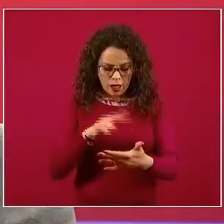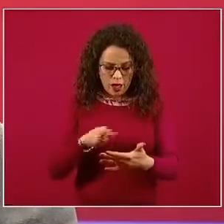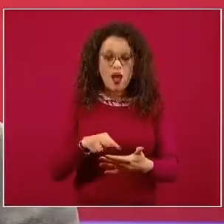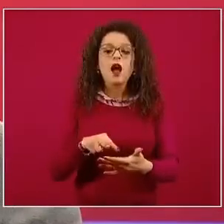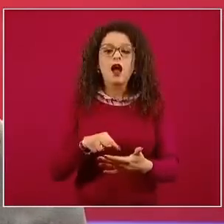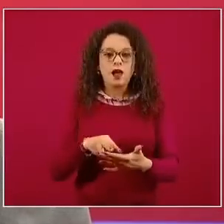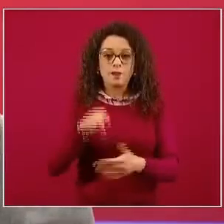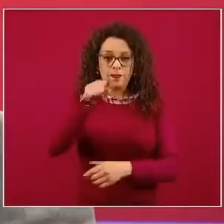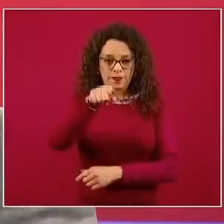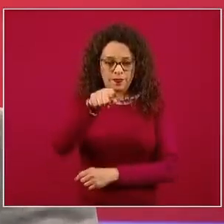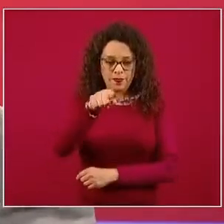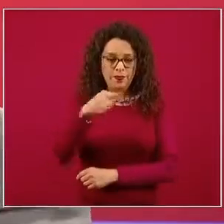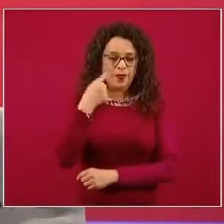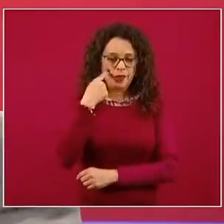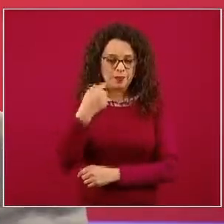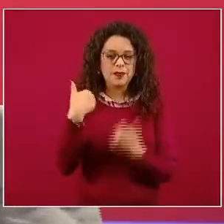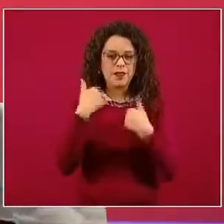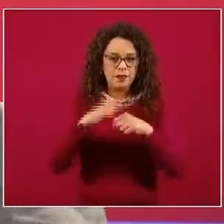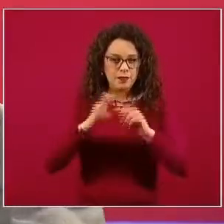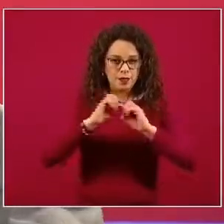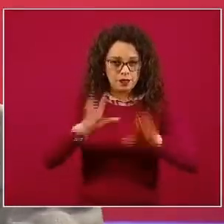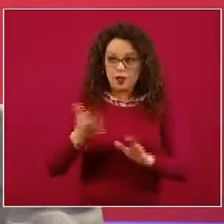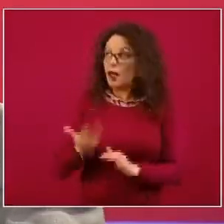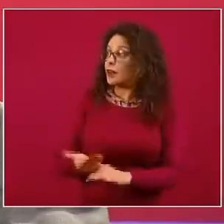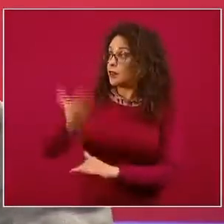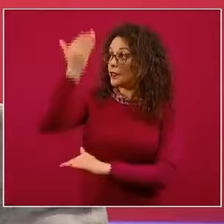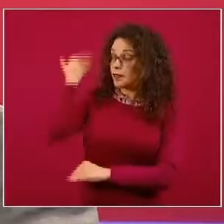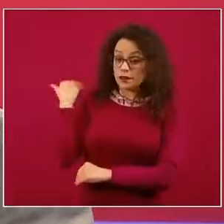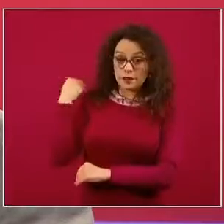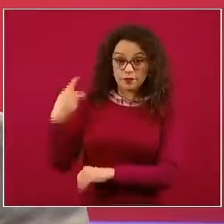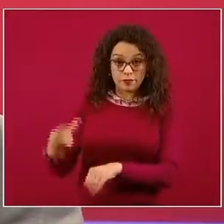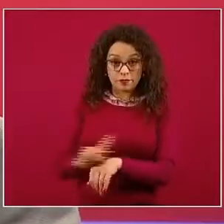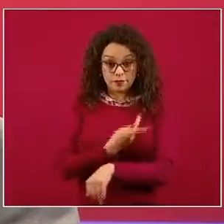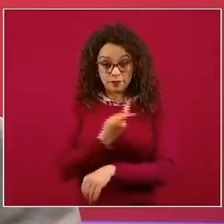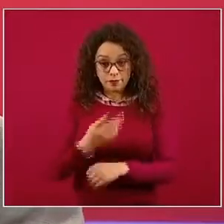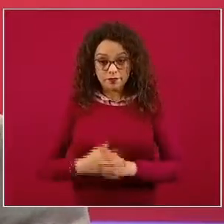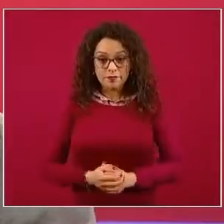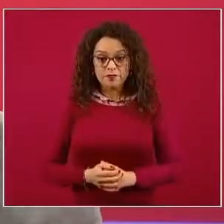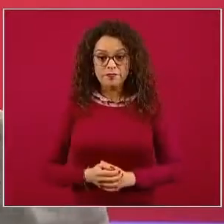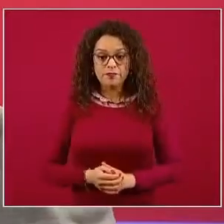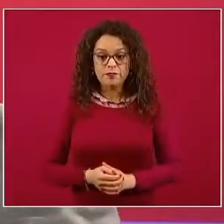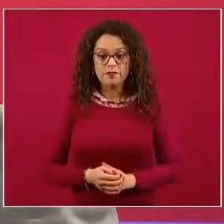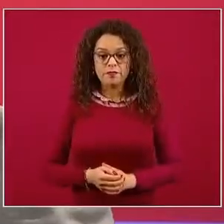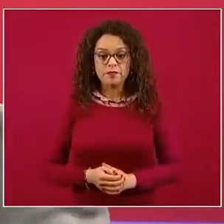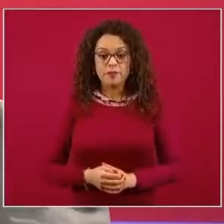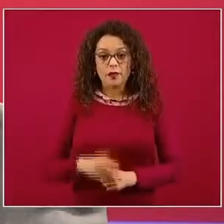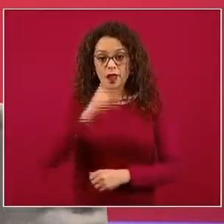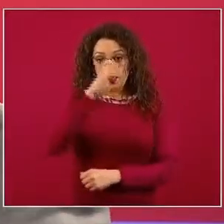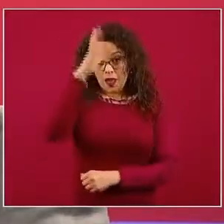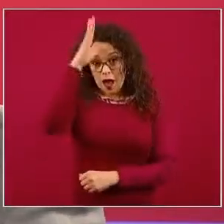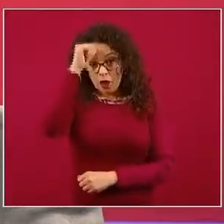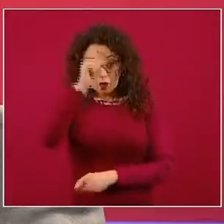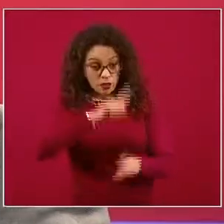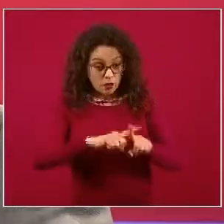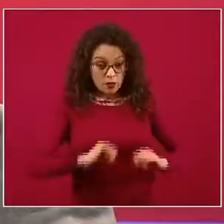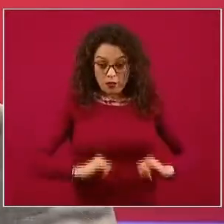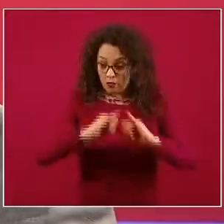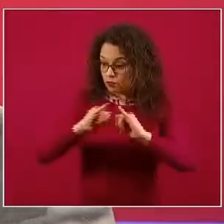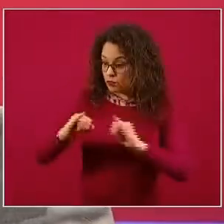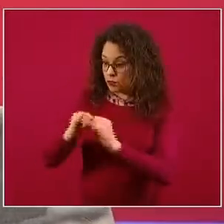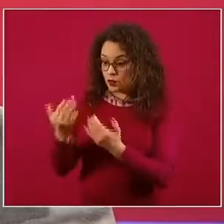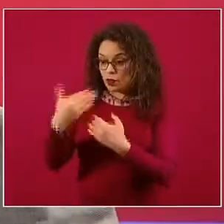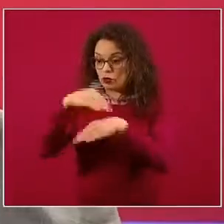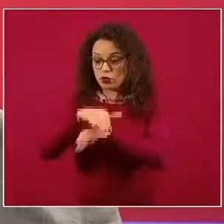el pasado, poner de acuerdo a varios hospitales, a varios institutos, sobre los dictámenes que hacían de